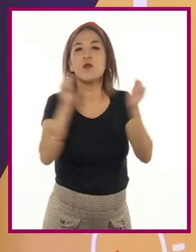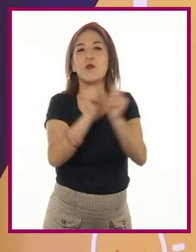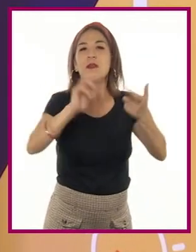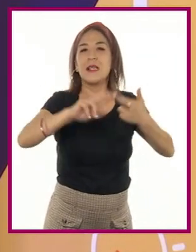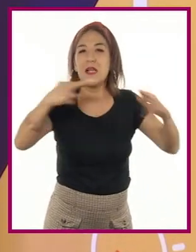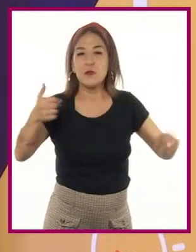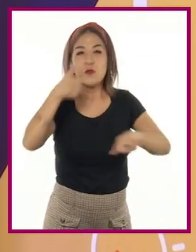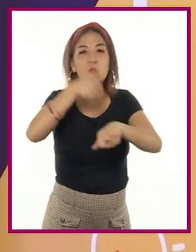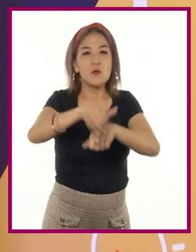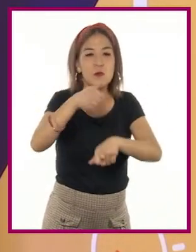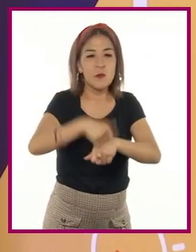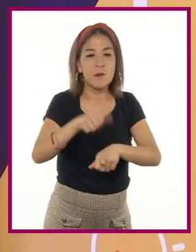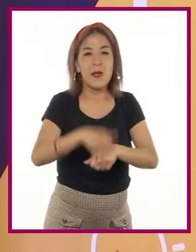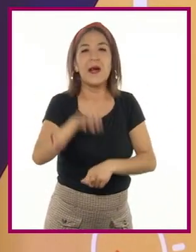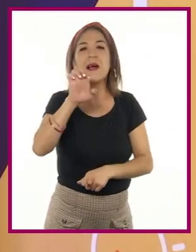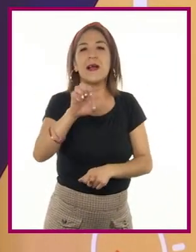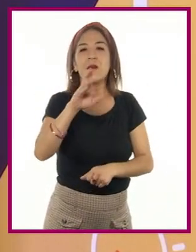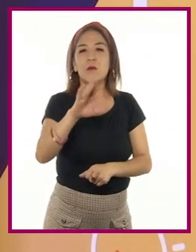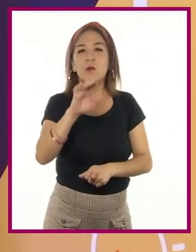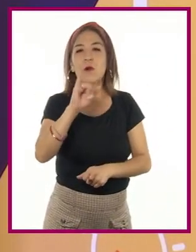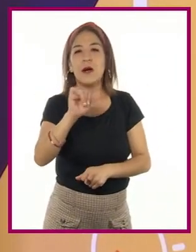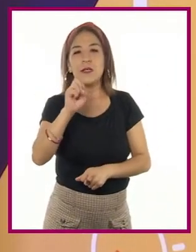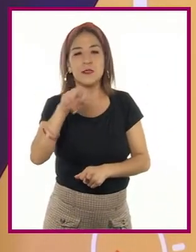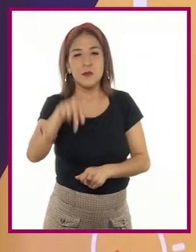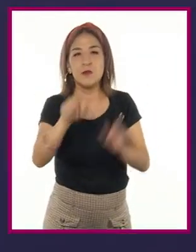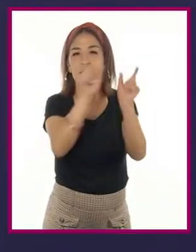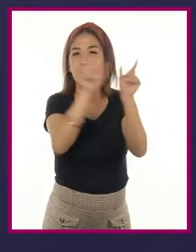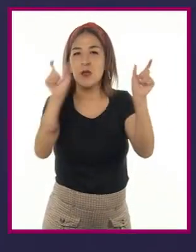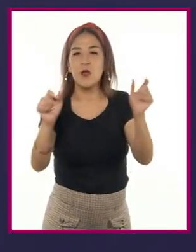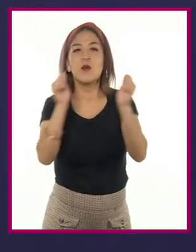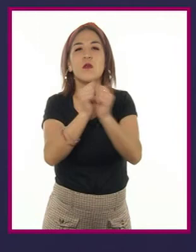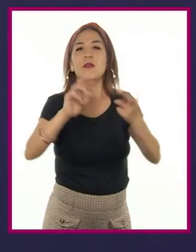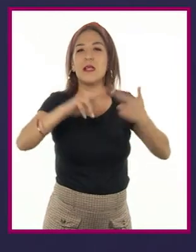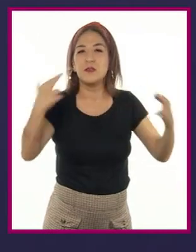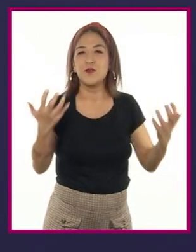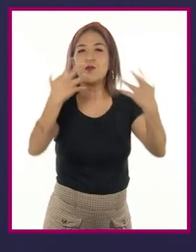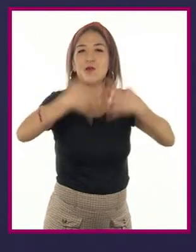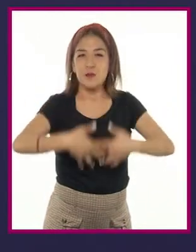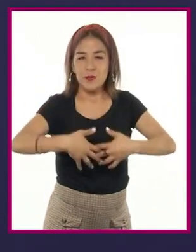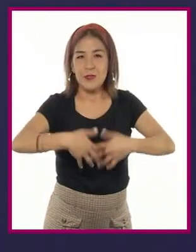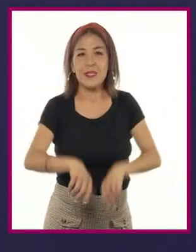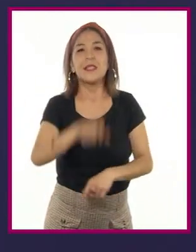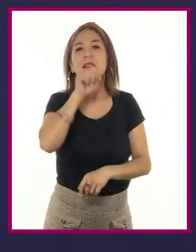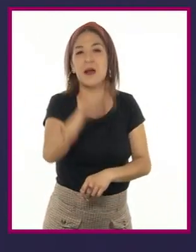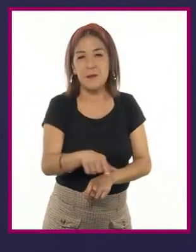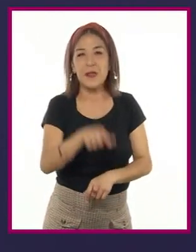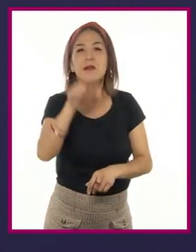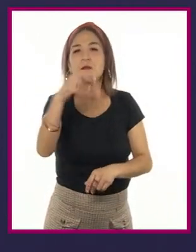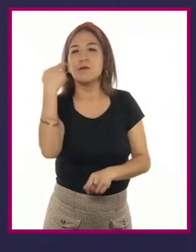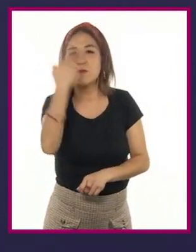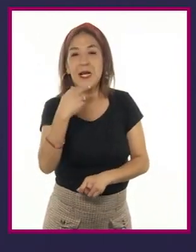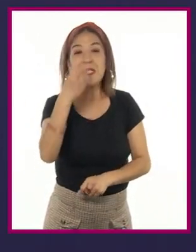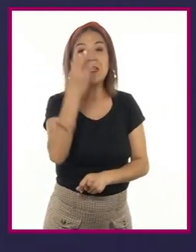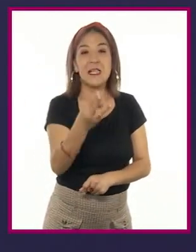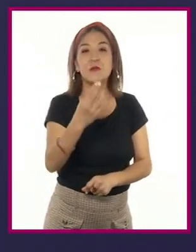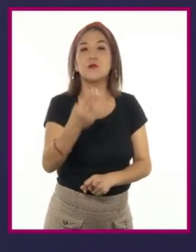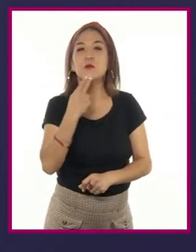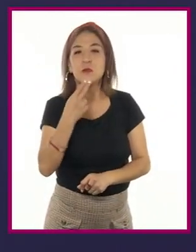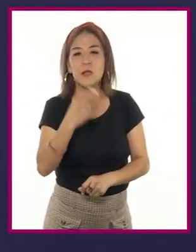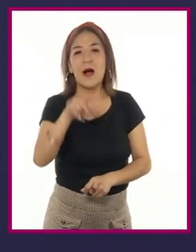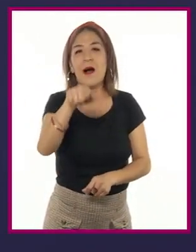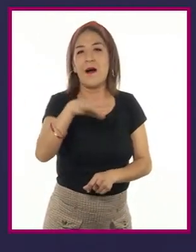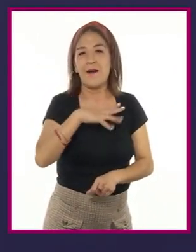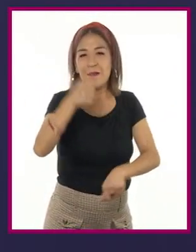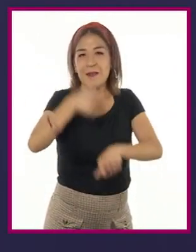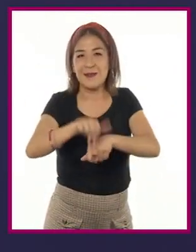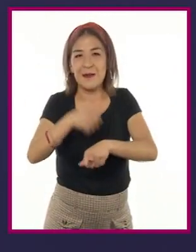numéricas ecuaciones y relaciones funcionales asimismo se analizaron tres usos que tiene una